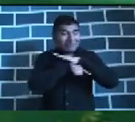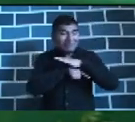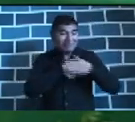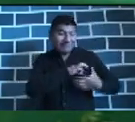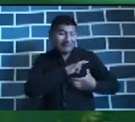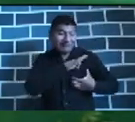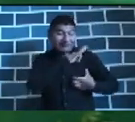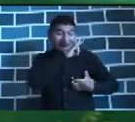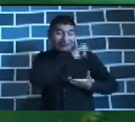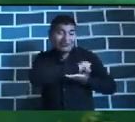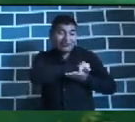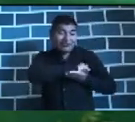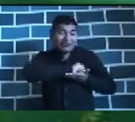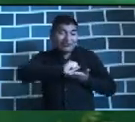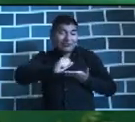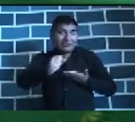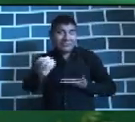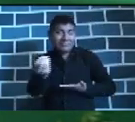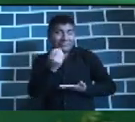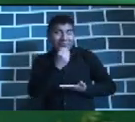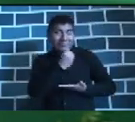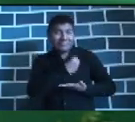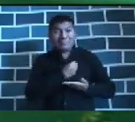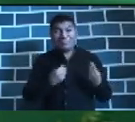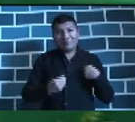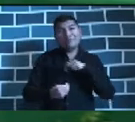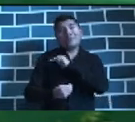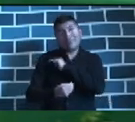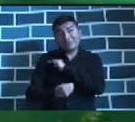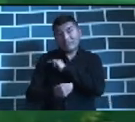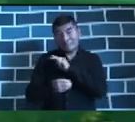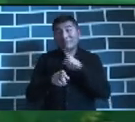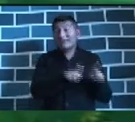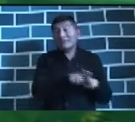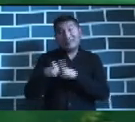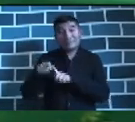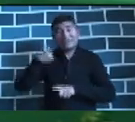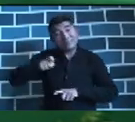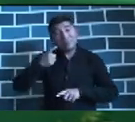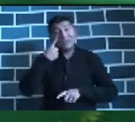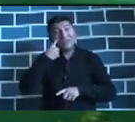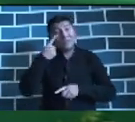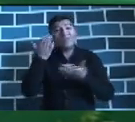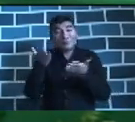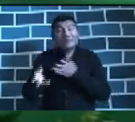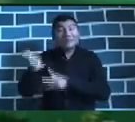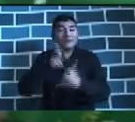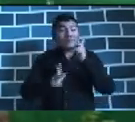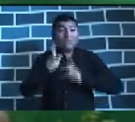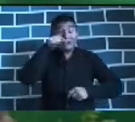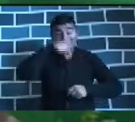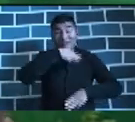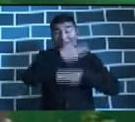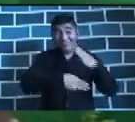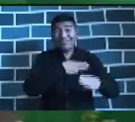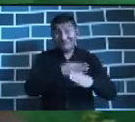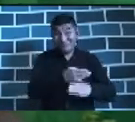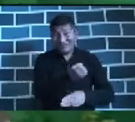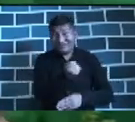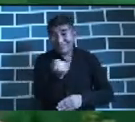el espíritu santo ha puesto en nosotros y tenemos que reconocer que hay gente en este mundo